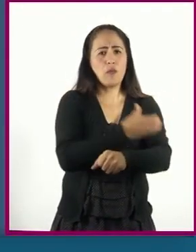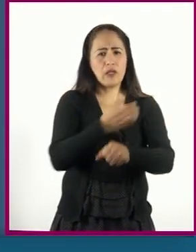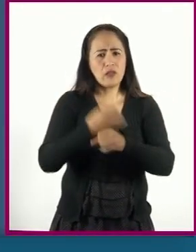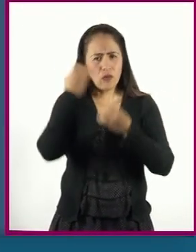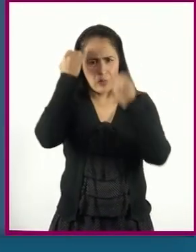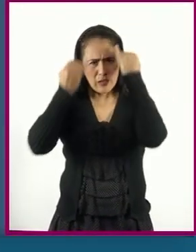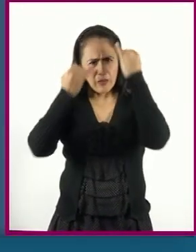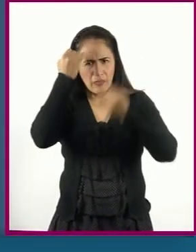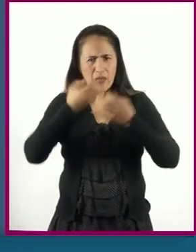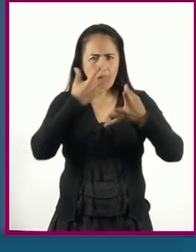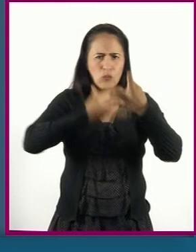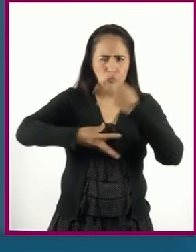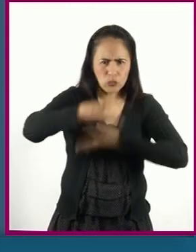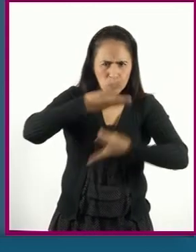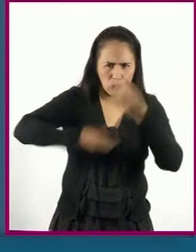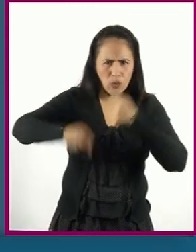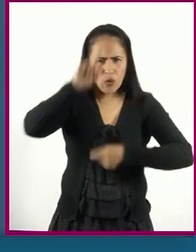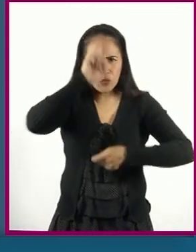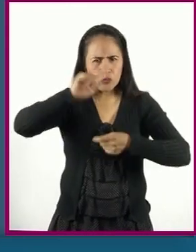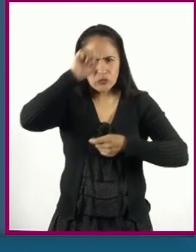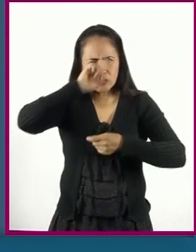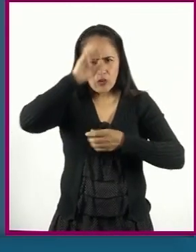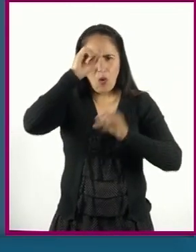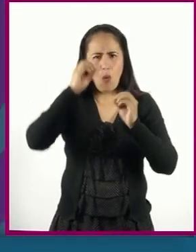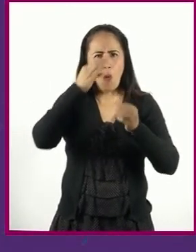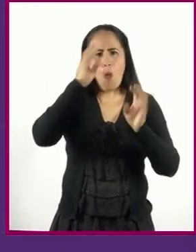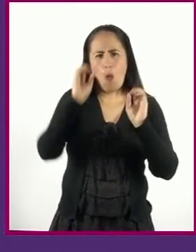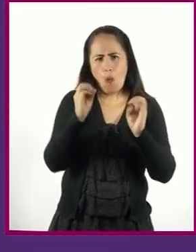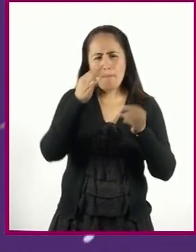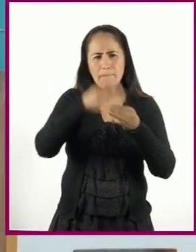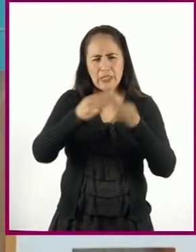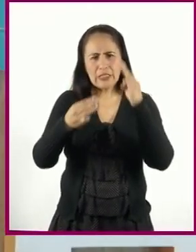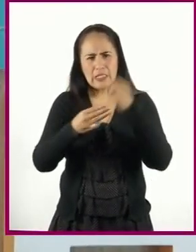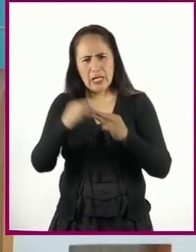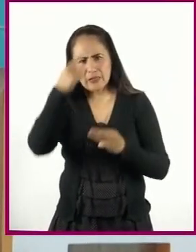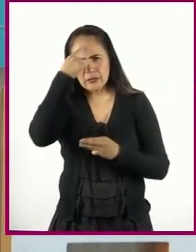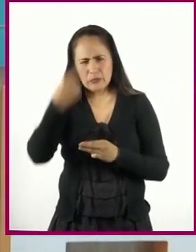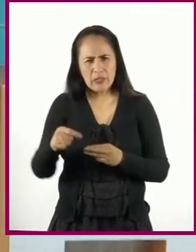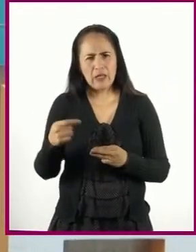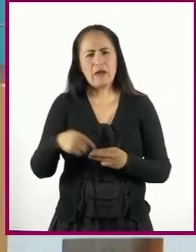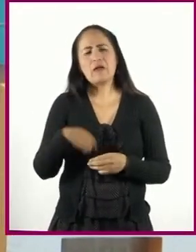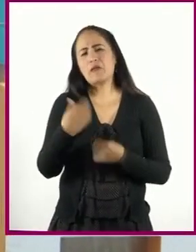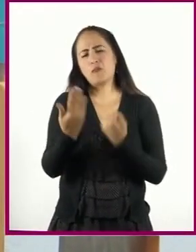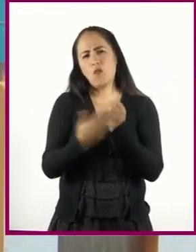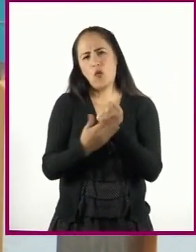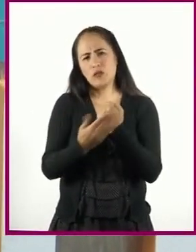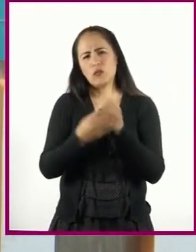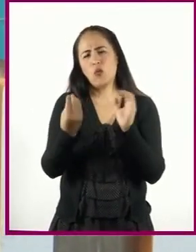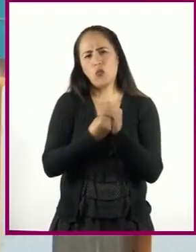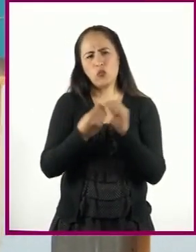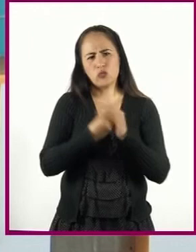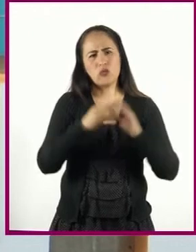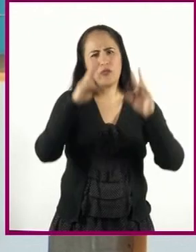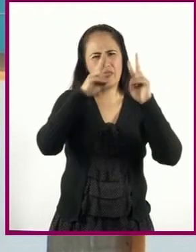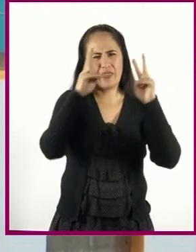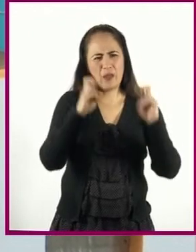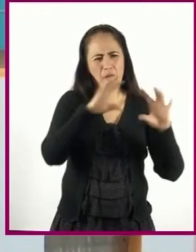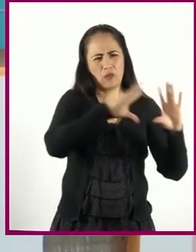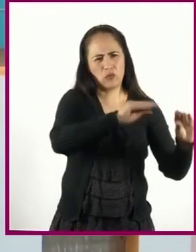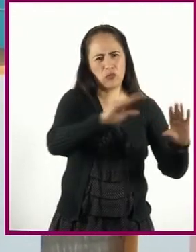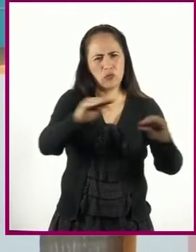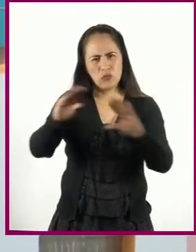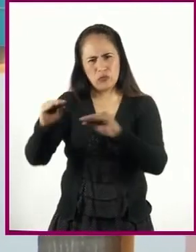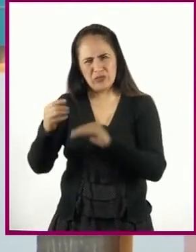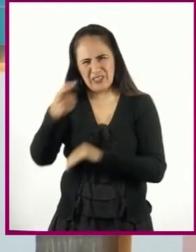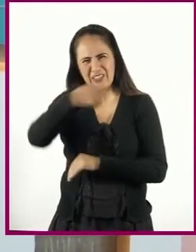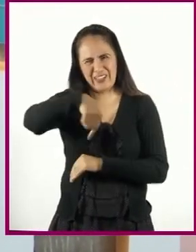ideas, sugerencias y recursos para que, en la medida de lo posible, las utilicen en la enseñanza de este y otros temas con sus alumnos, con